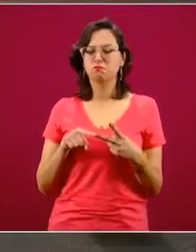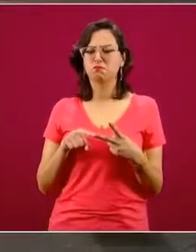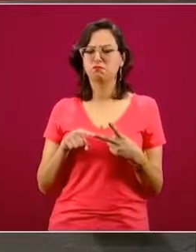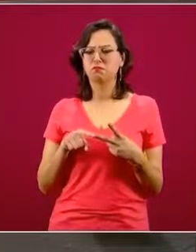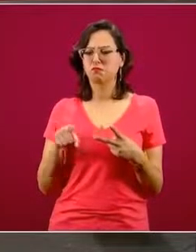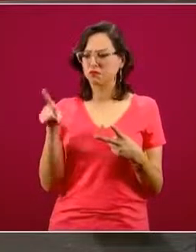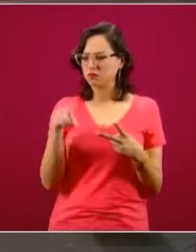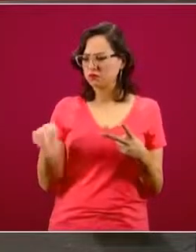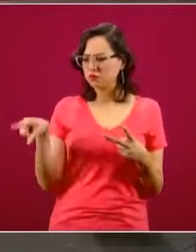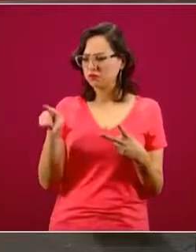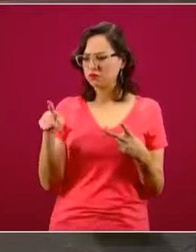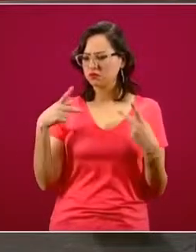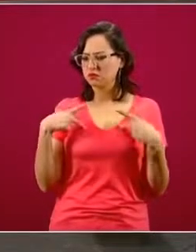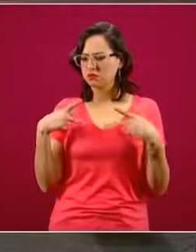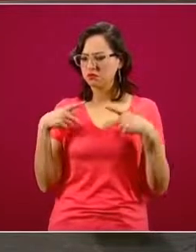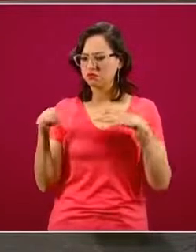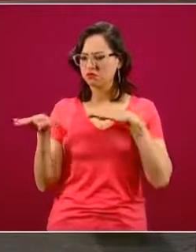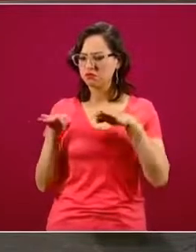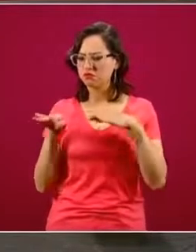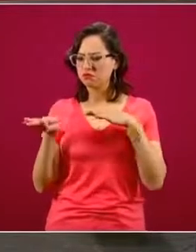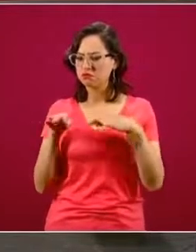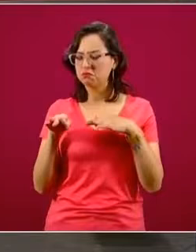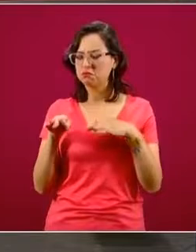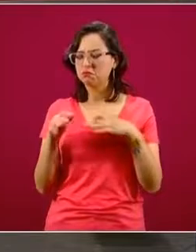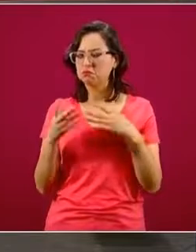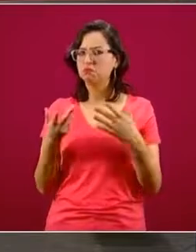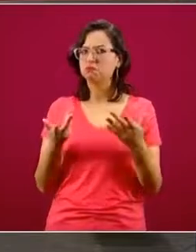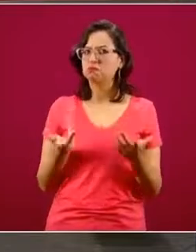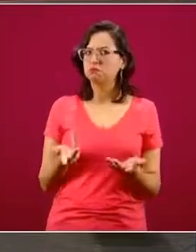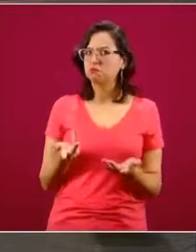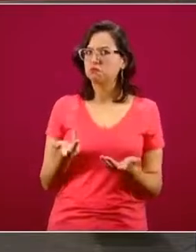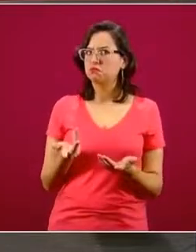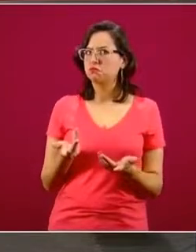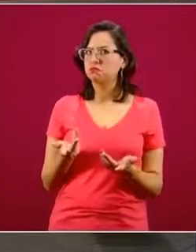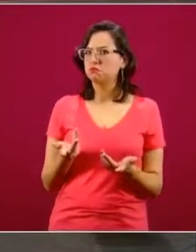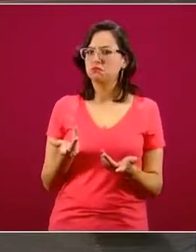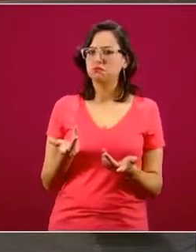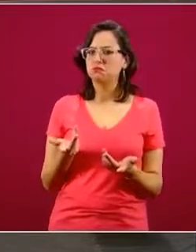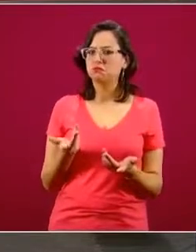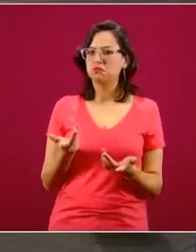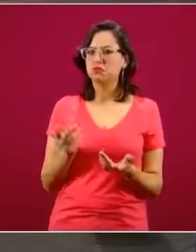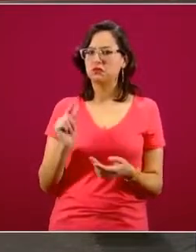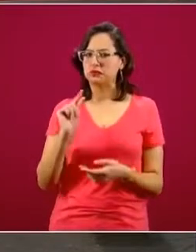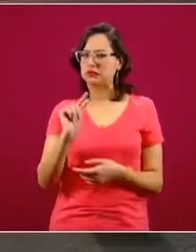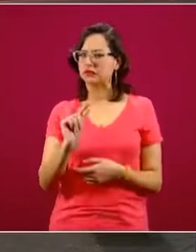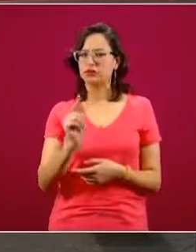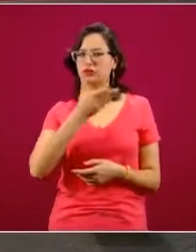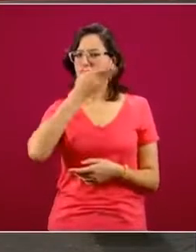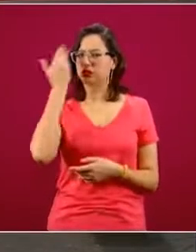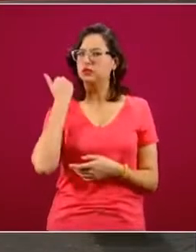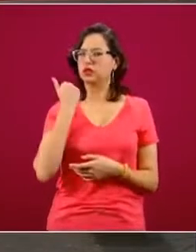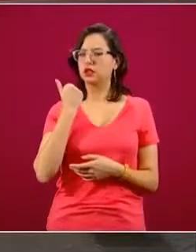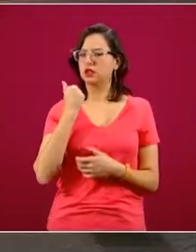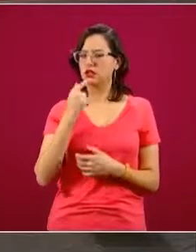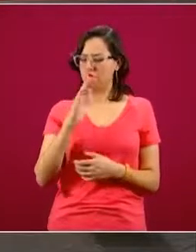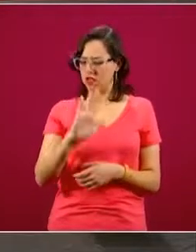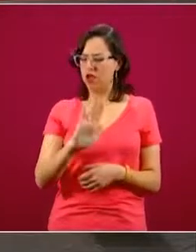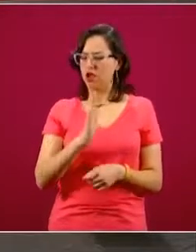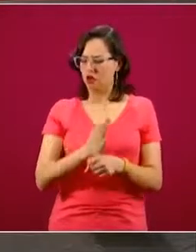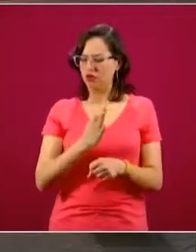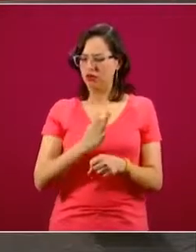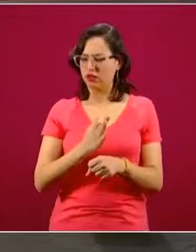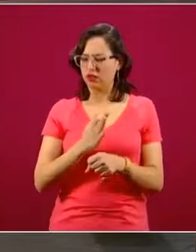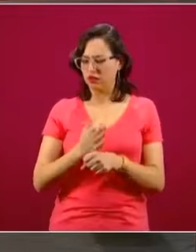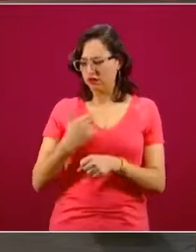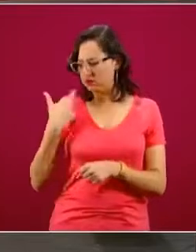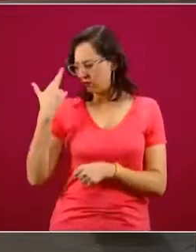una distribución, sí. Déjeme consulto el dato específicamente y ahorita se lo comento.